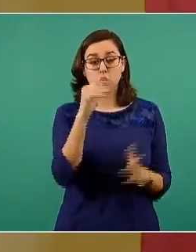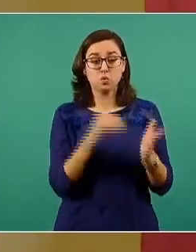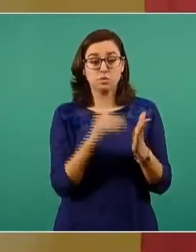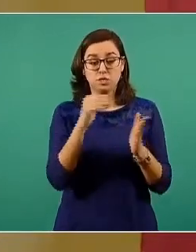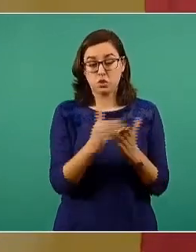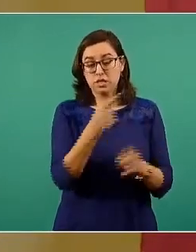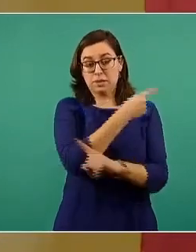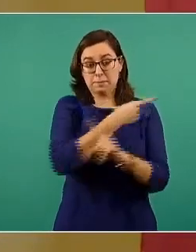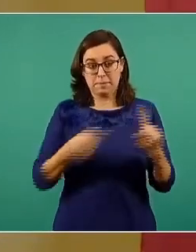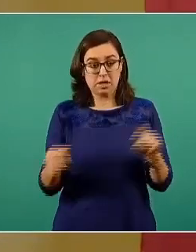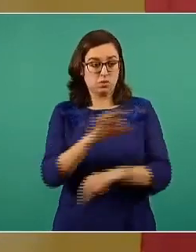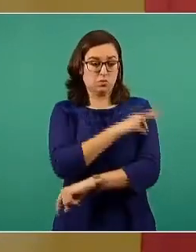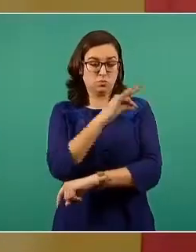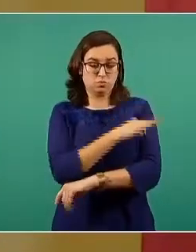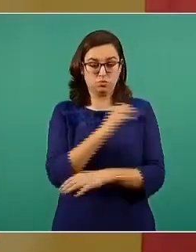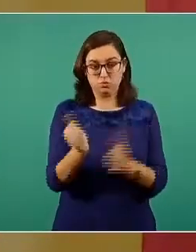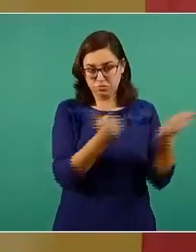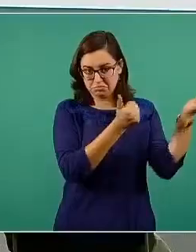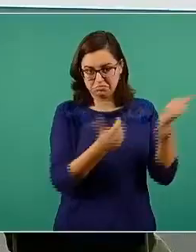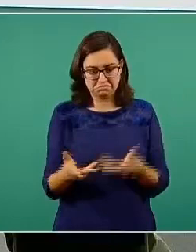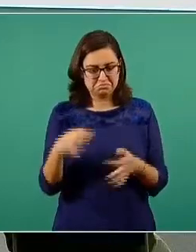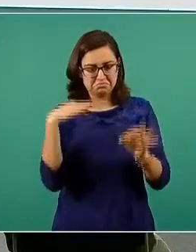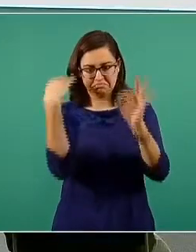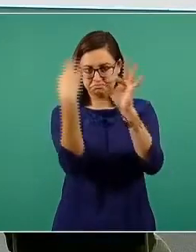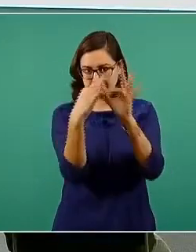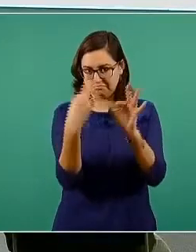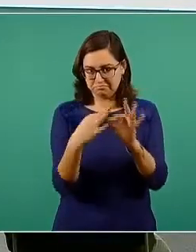millones de dosis todas las semanas. La siguiente.